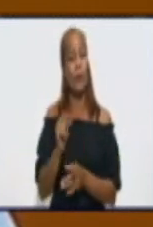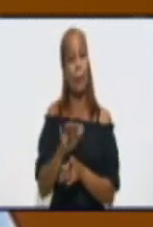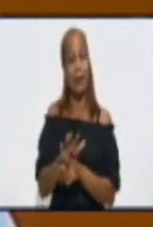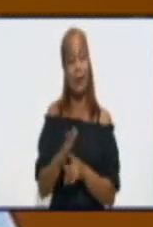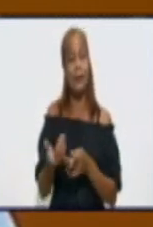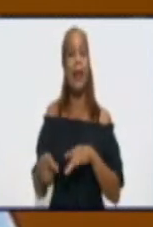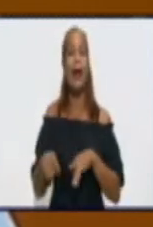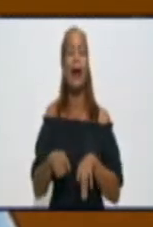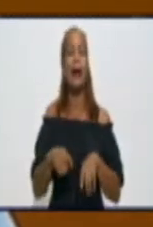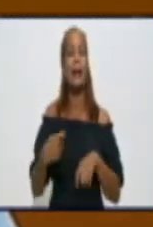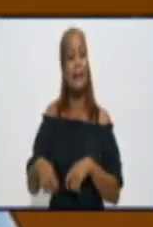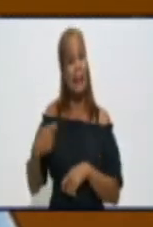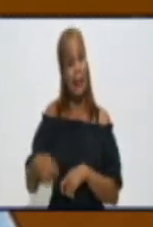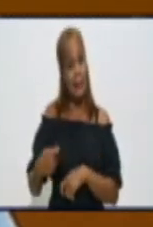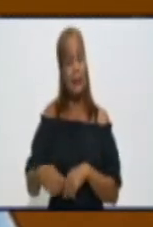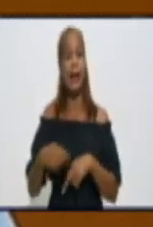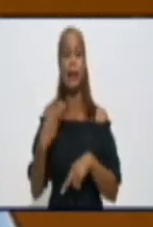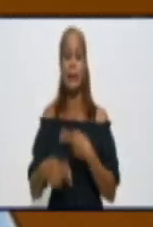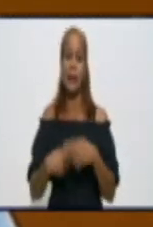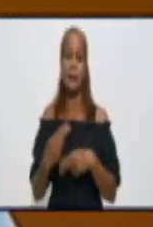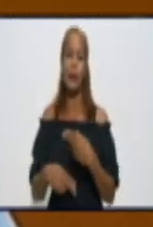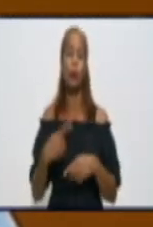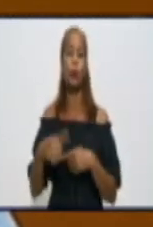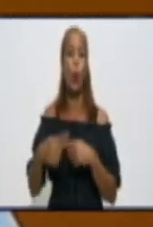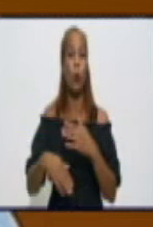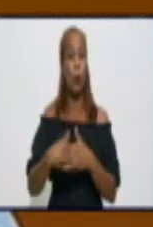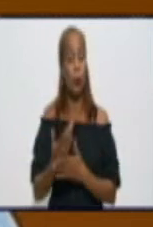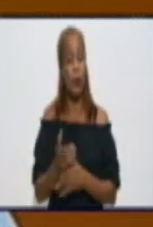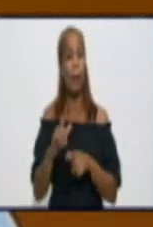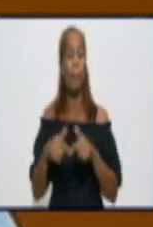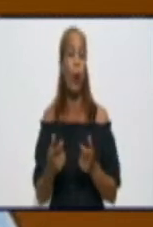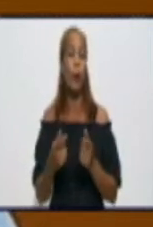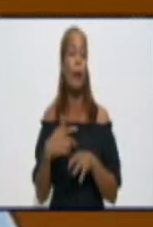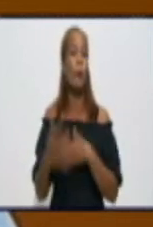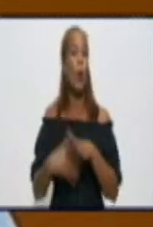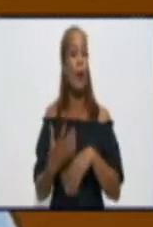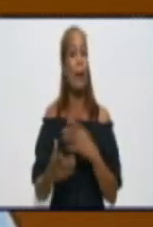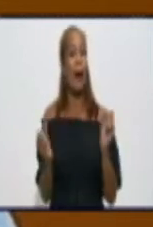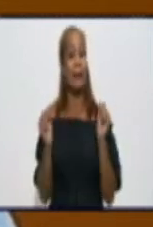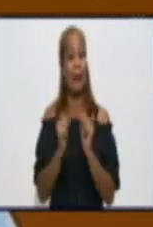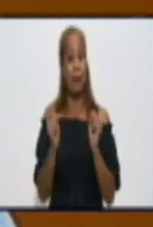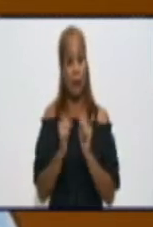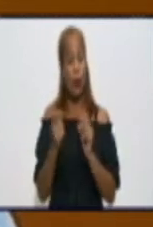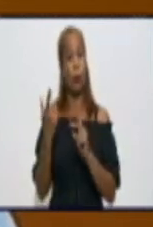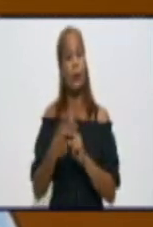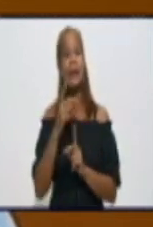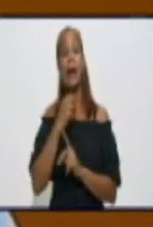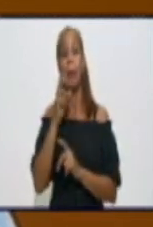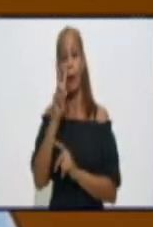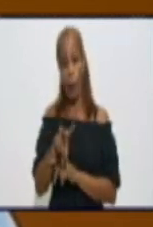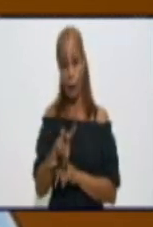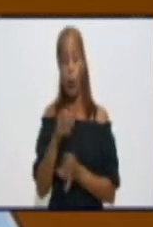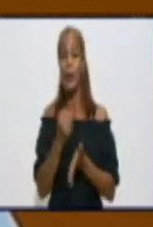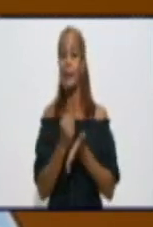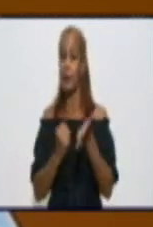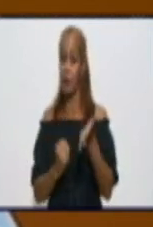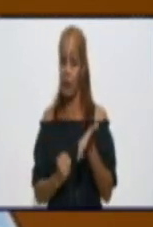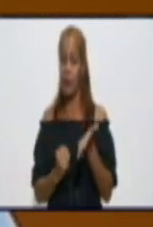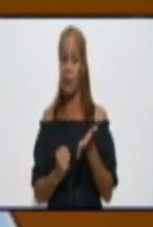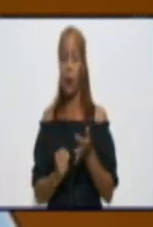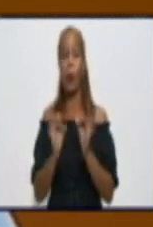en el cumplimiento de toda la cadena de frío y evaluando la certificación que se hizo de ese sitio vacunal,